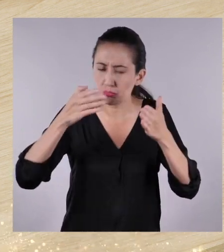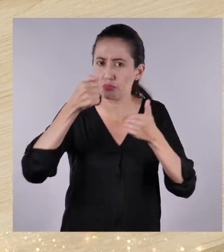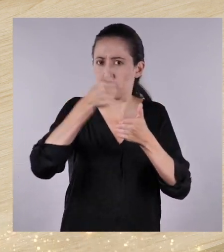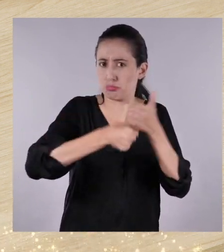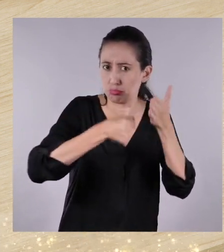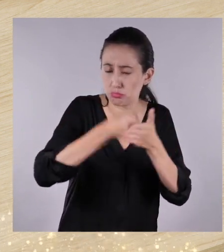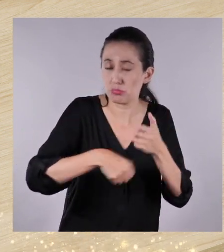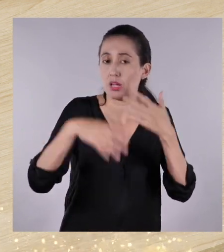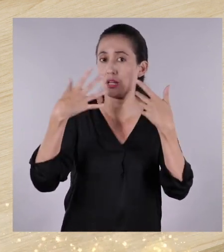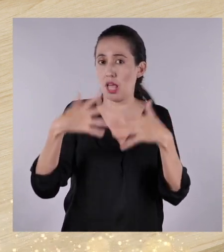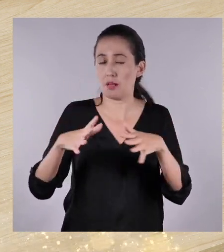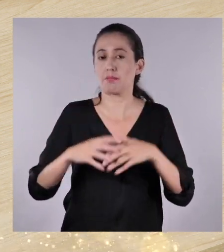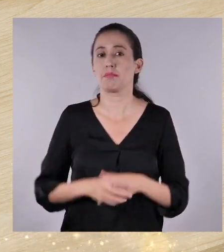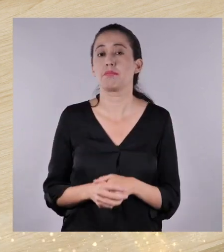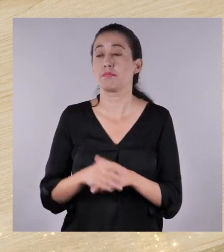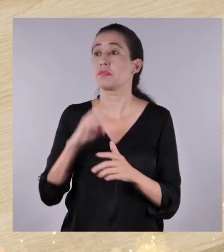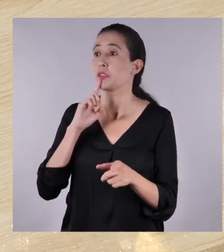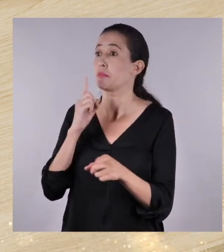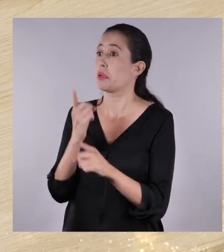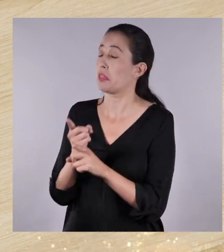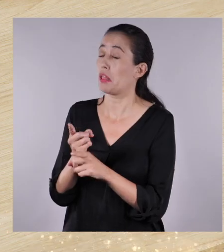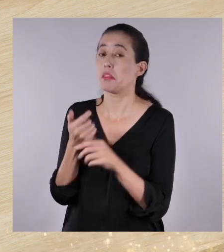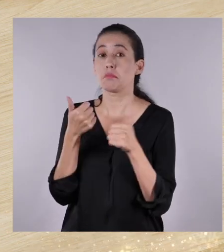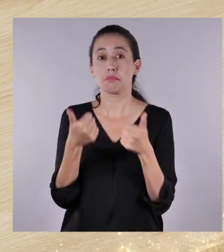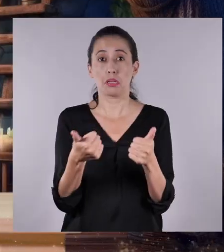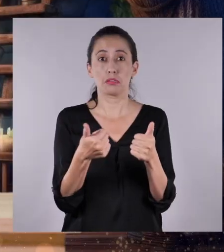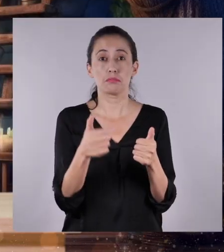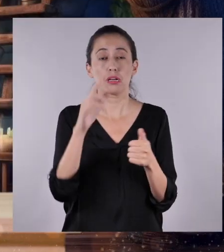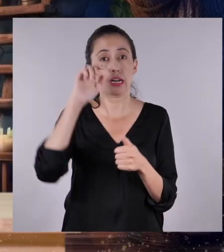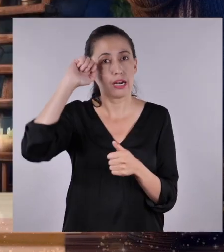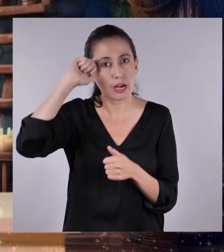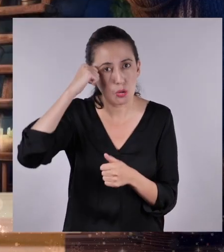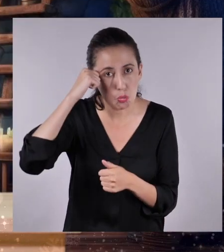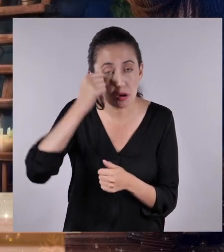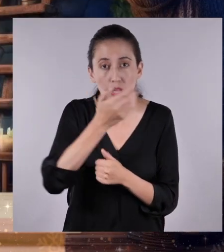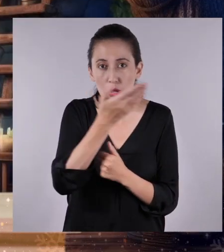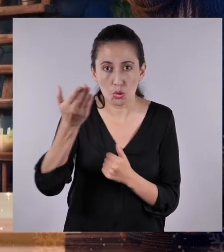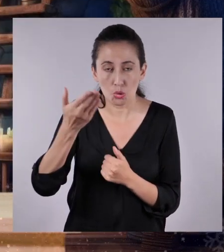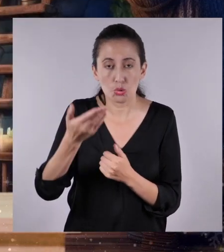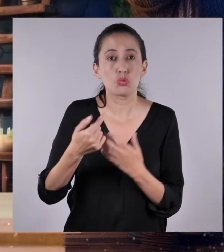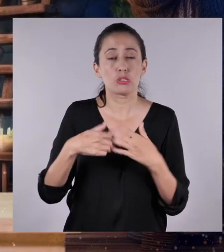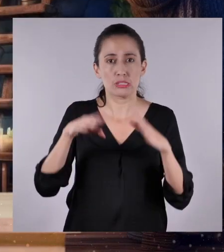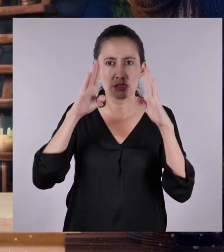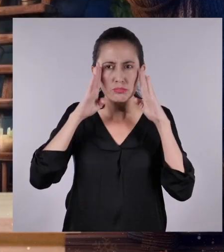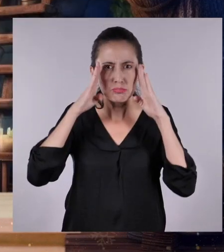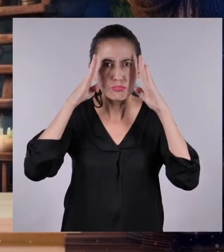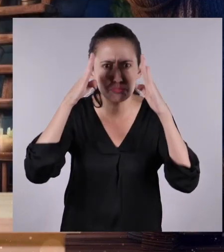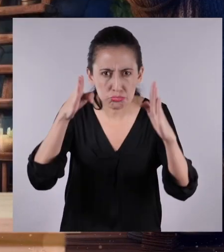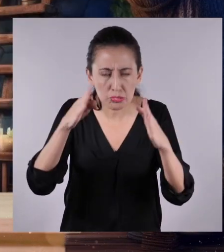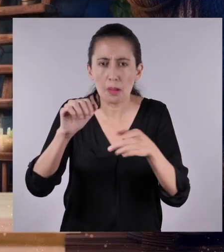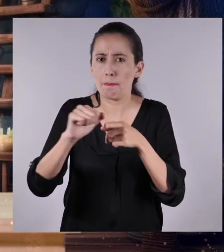te esfuerzas, puedes llegar a ser como él. Es verdad. En casa, no lo olvides. Si quieres ser bueno